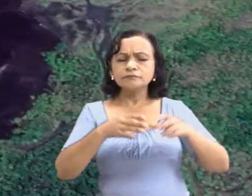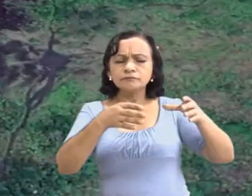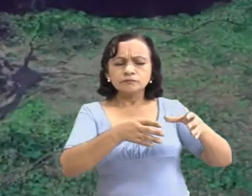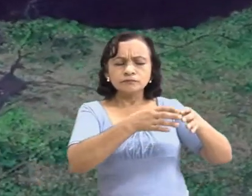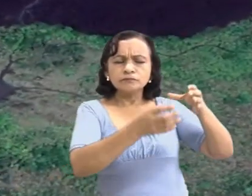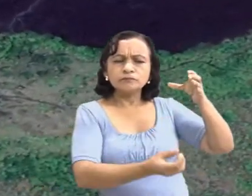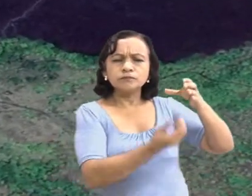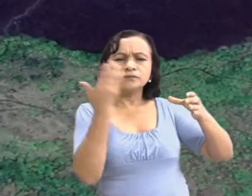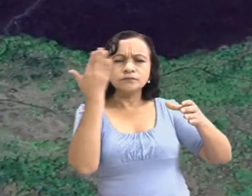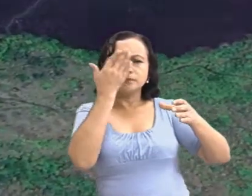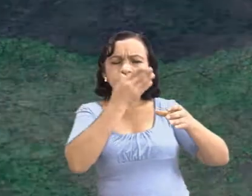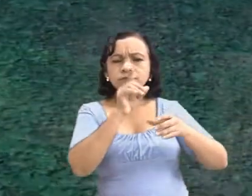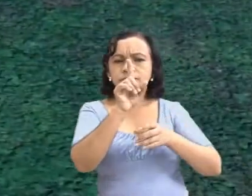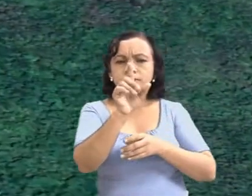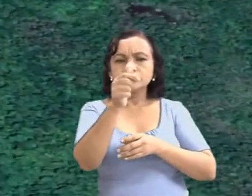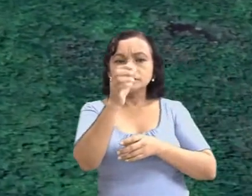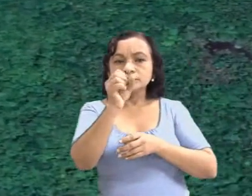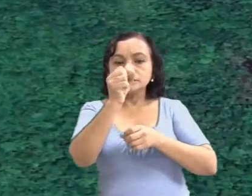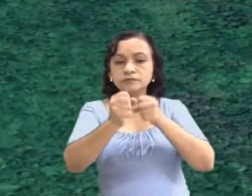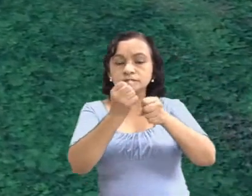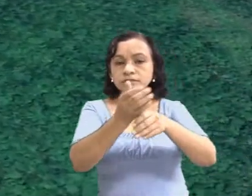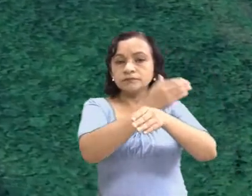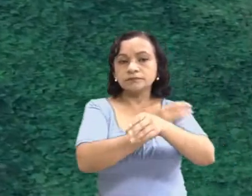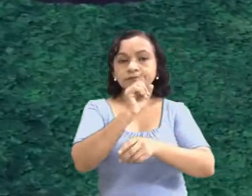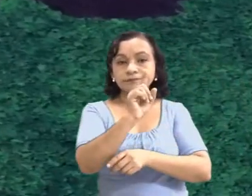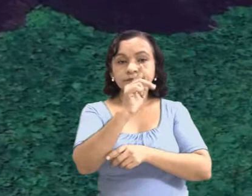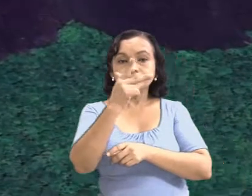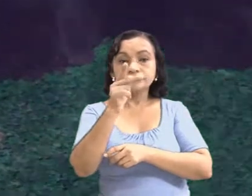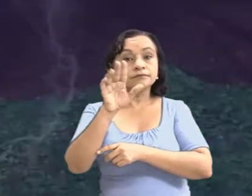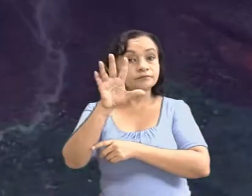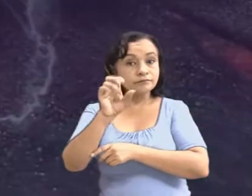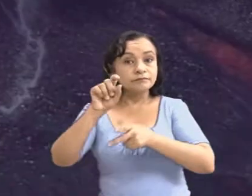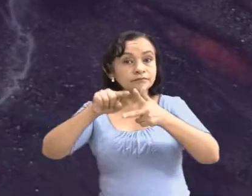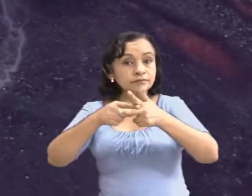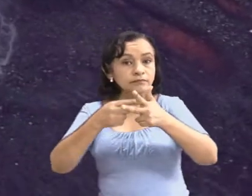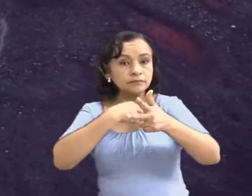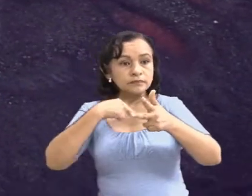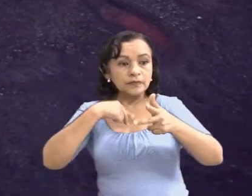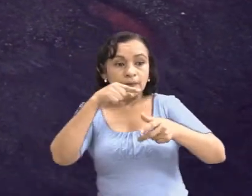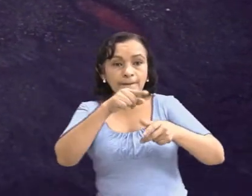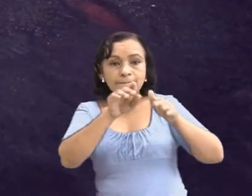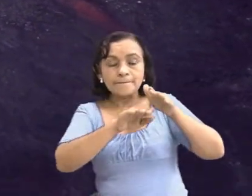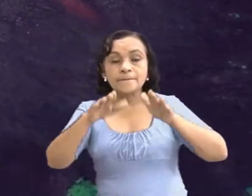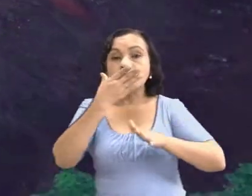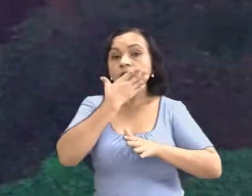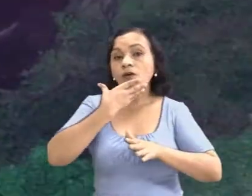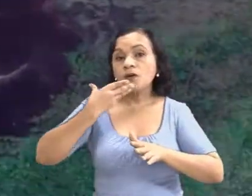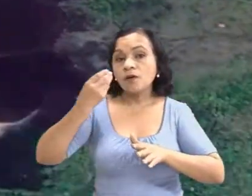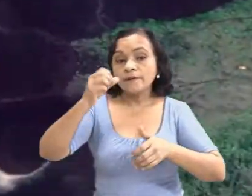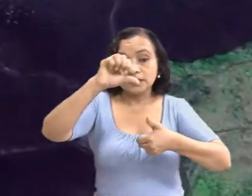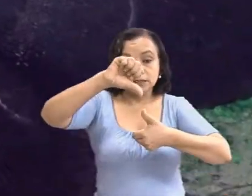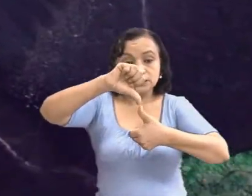El Cerro Negro se formó hace menos de 160 años en 1850, siendo este el volcán más joven